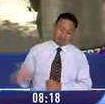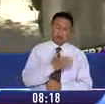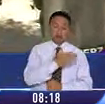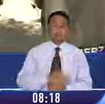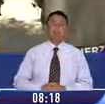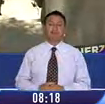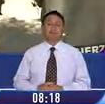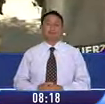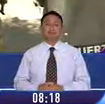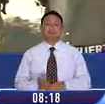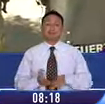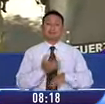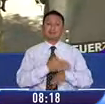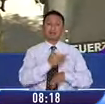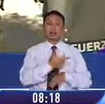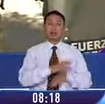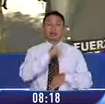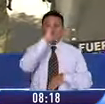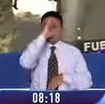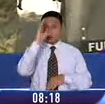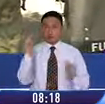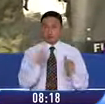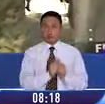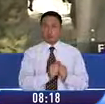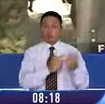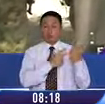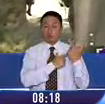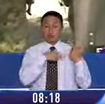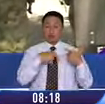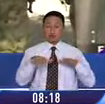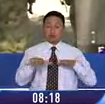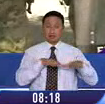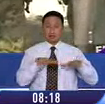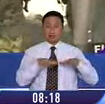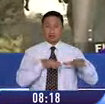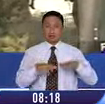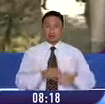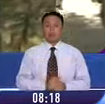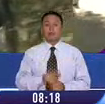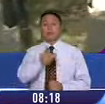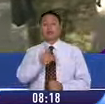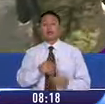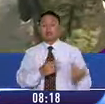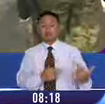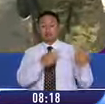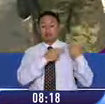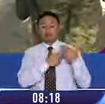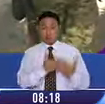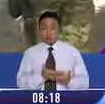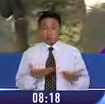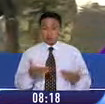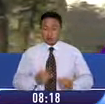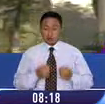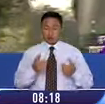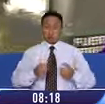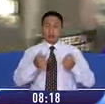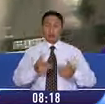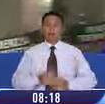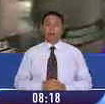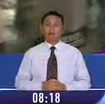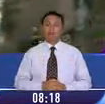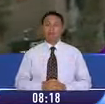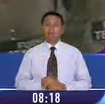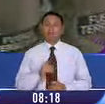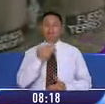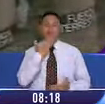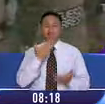ingreso. Previas coordinaciones con Policía Nacional, Fuerzas Armadas y sobre todo la persona encargada de entregar todas las pertenencias de los funcionarios.